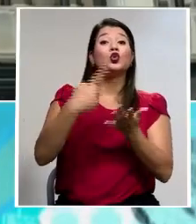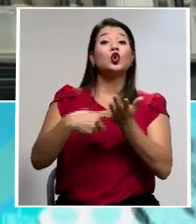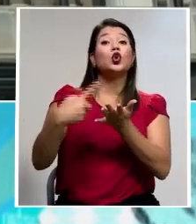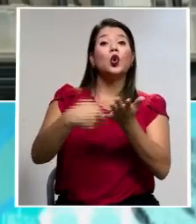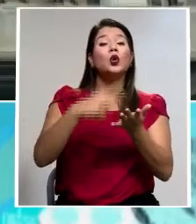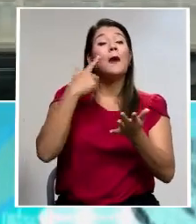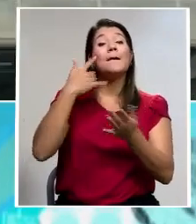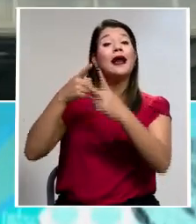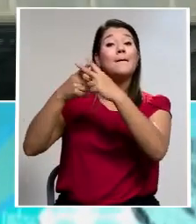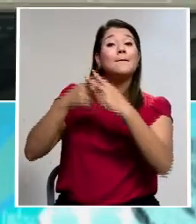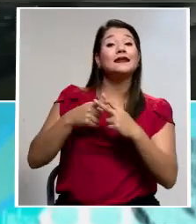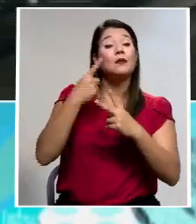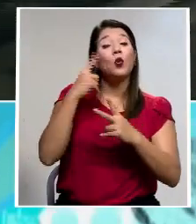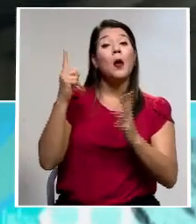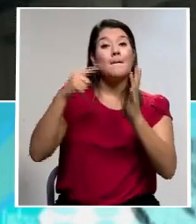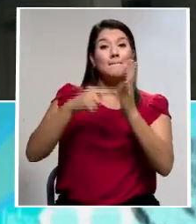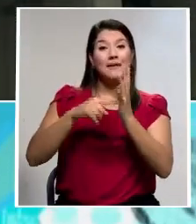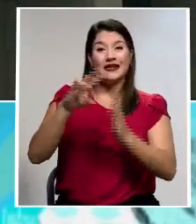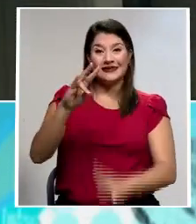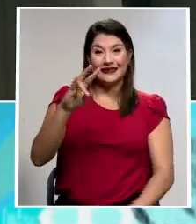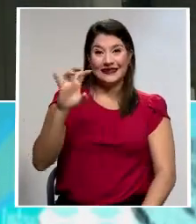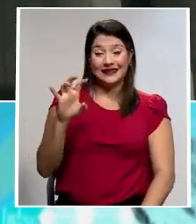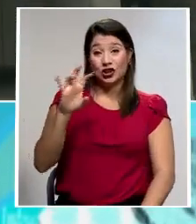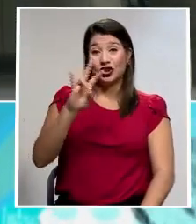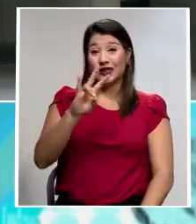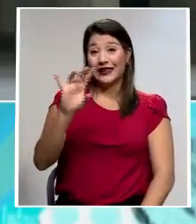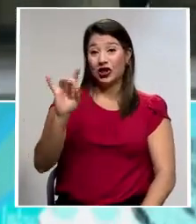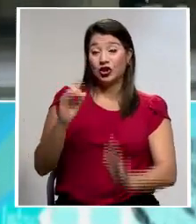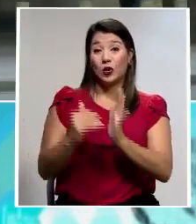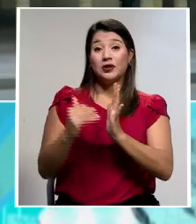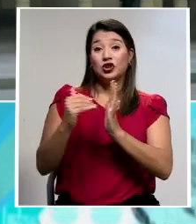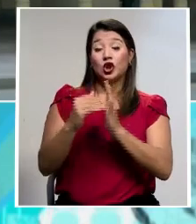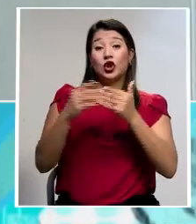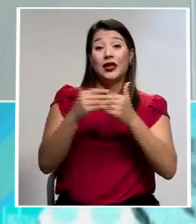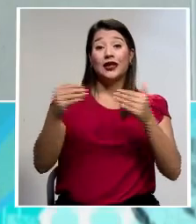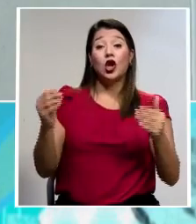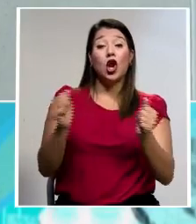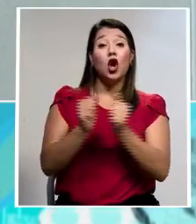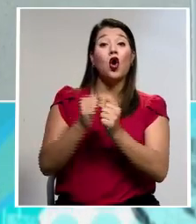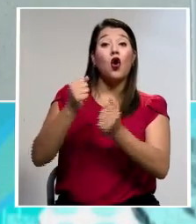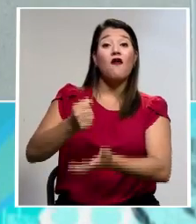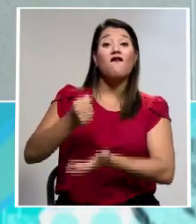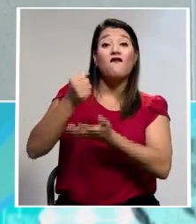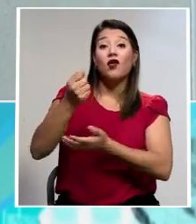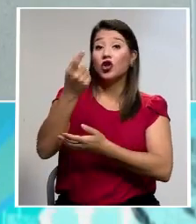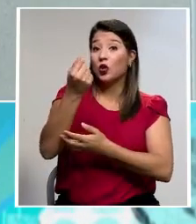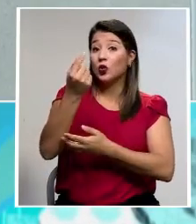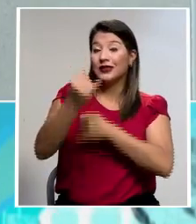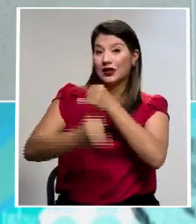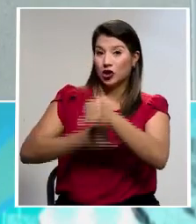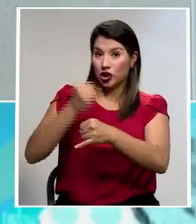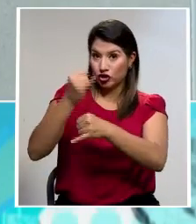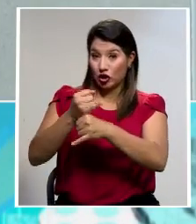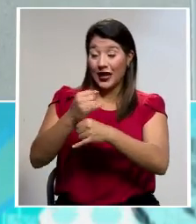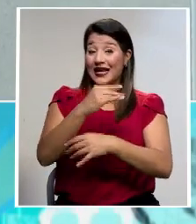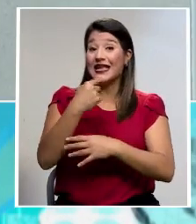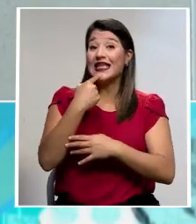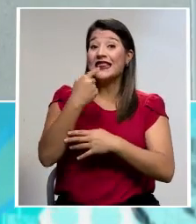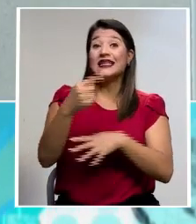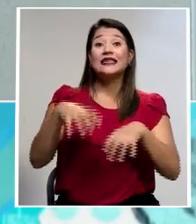estos 1.778 millones de dólares, como usted lo decía, con el Fondo Monetario Internacional, y que, pues, según lo que ha dicho el